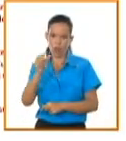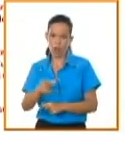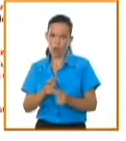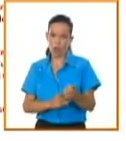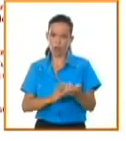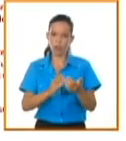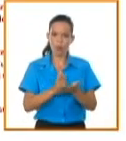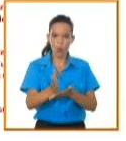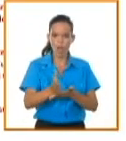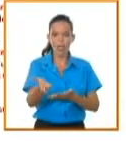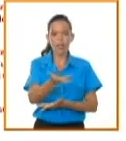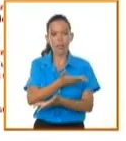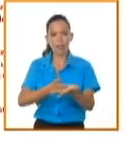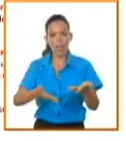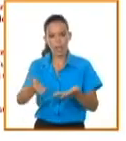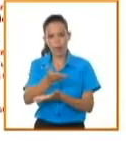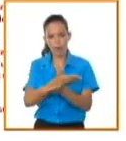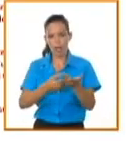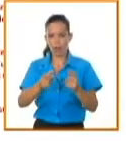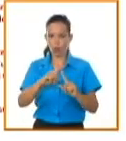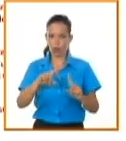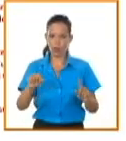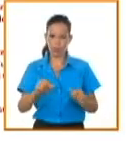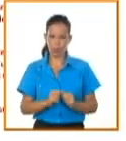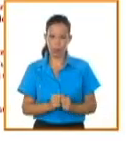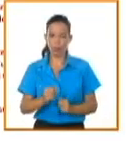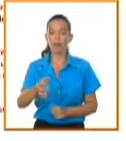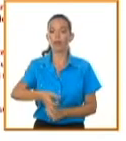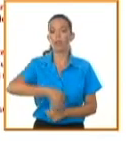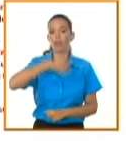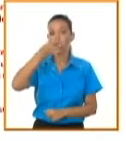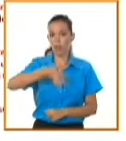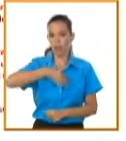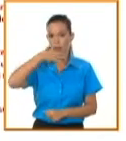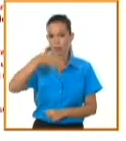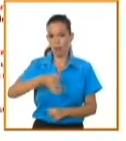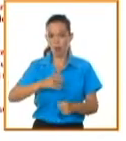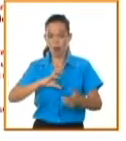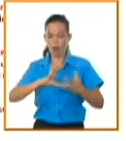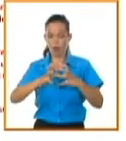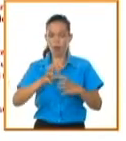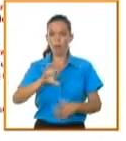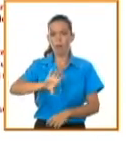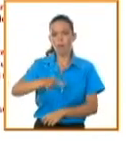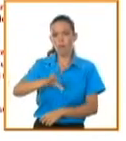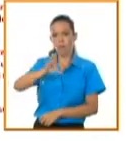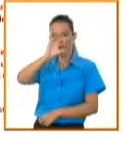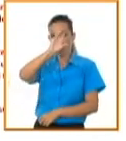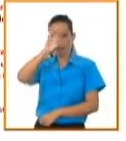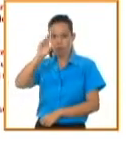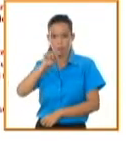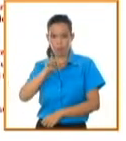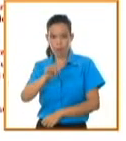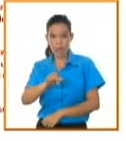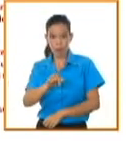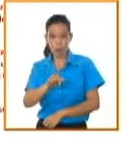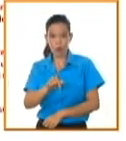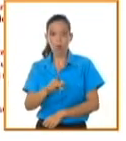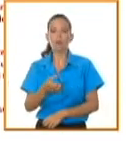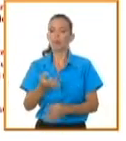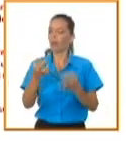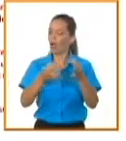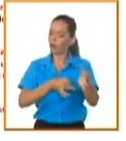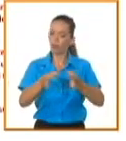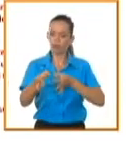estos temas e informó que la red donde va a ser avance el proceso de capacitación está operando con normalidad